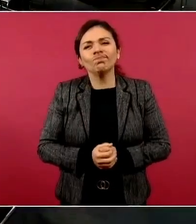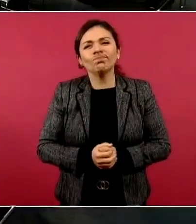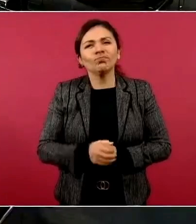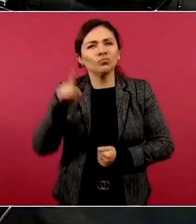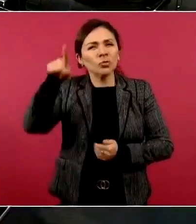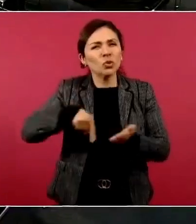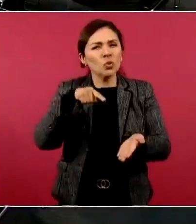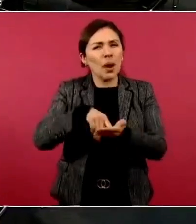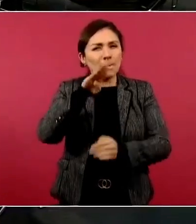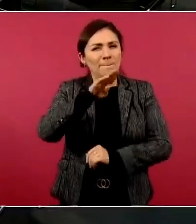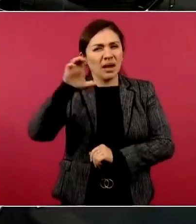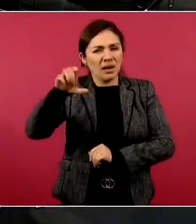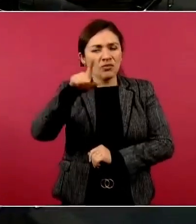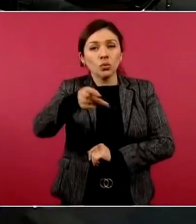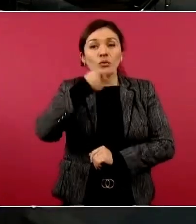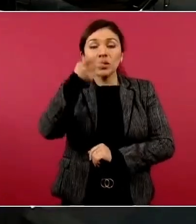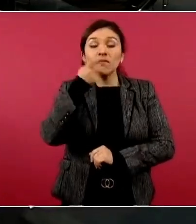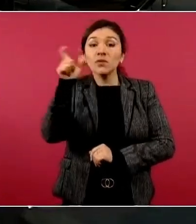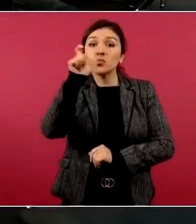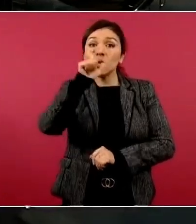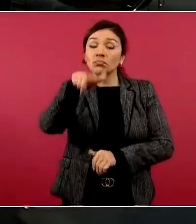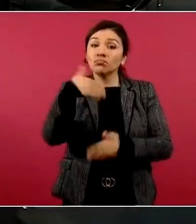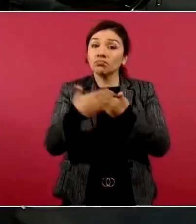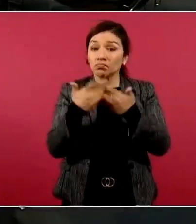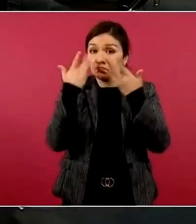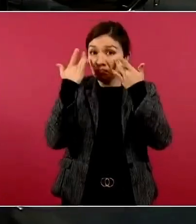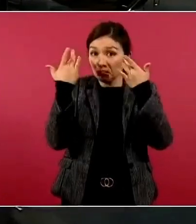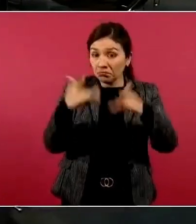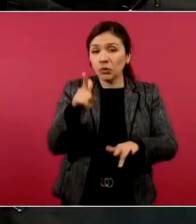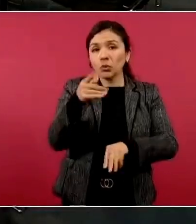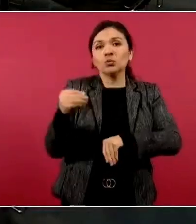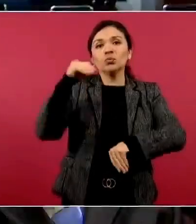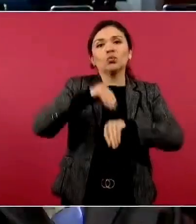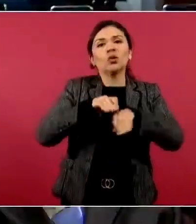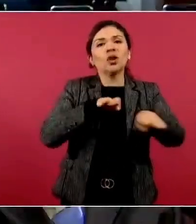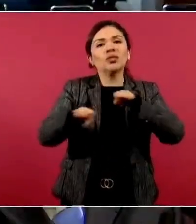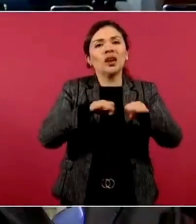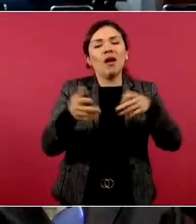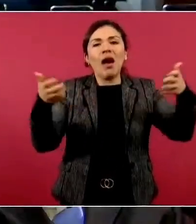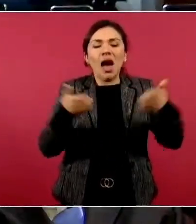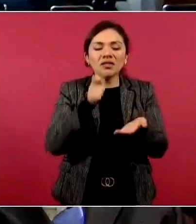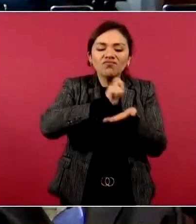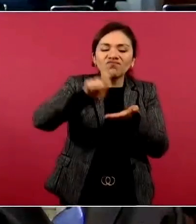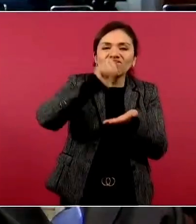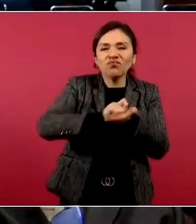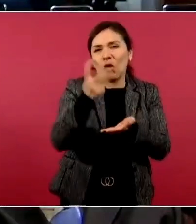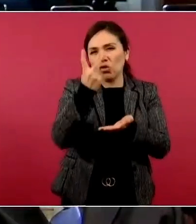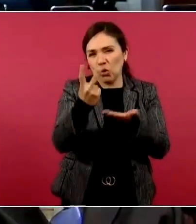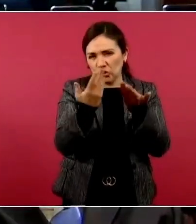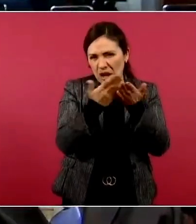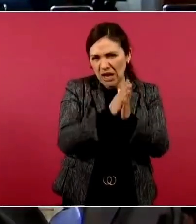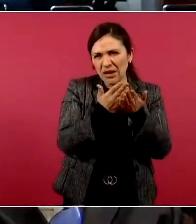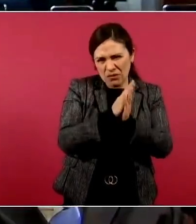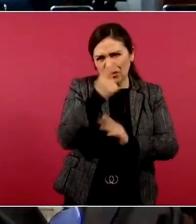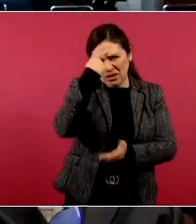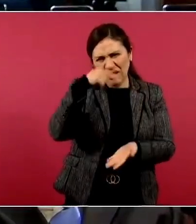Baja California, mencionó que cuando se retire va a trabajar en dos libros, o eso es lo que yo entendí